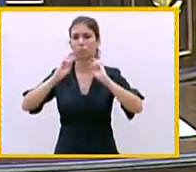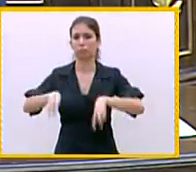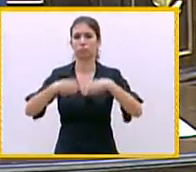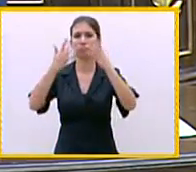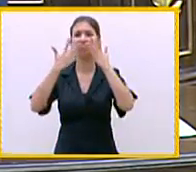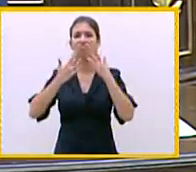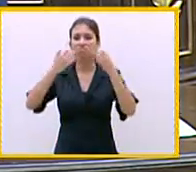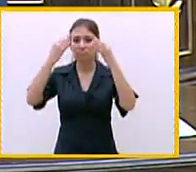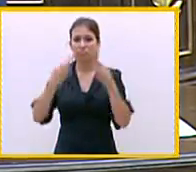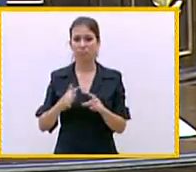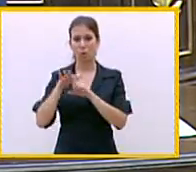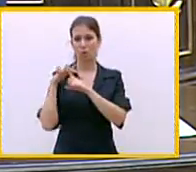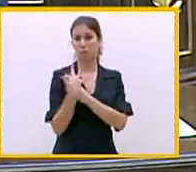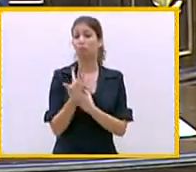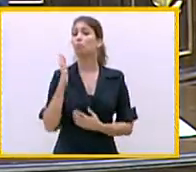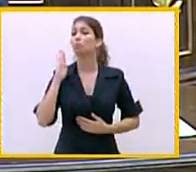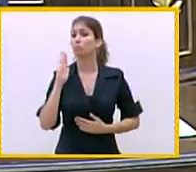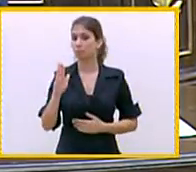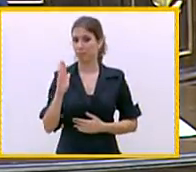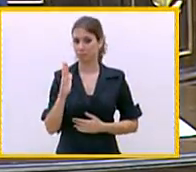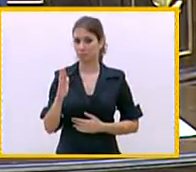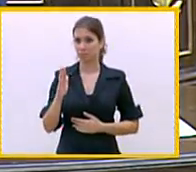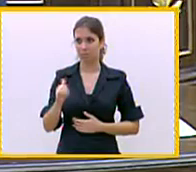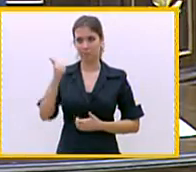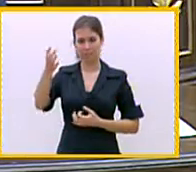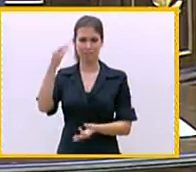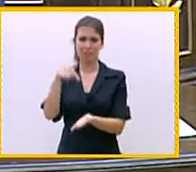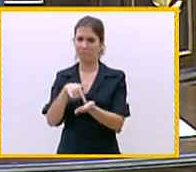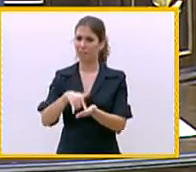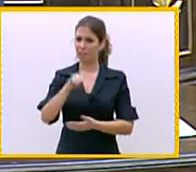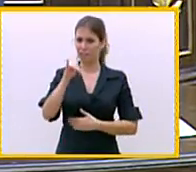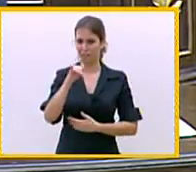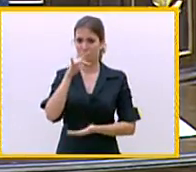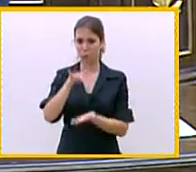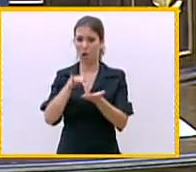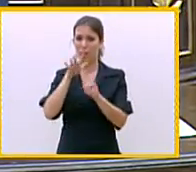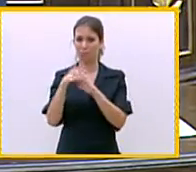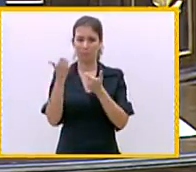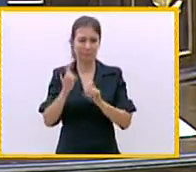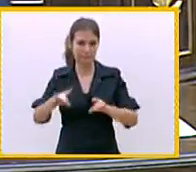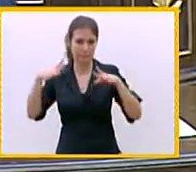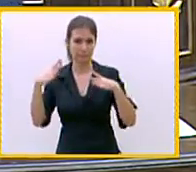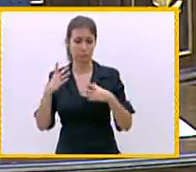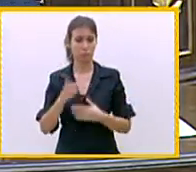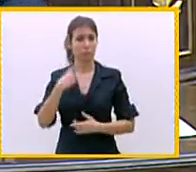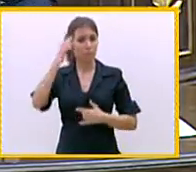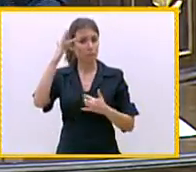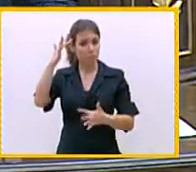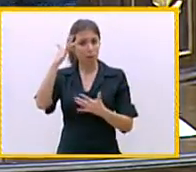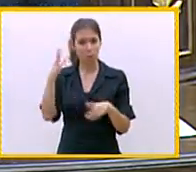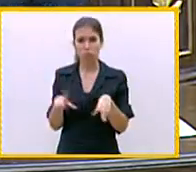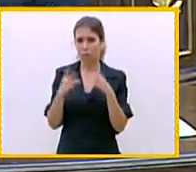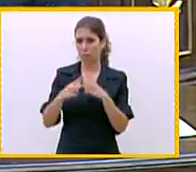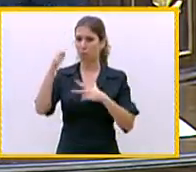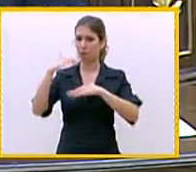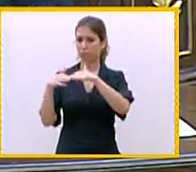el contexto, eso sí, más exigente en el que ahora nos toca vivir, nuestras aspiraciones de una sociedad más